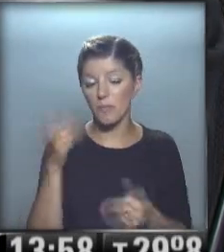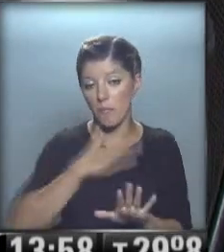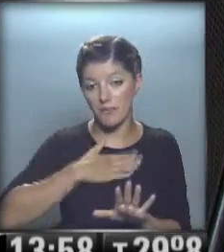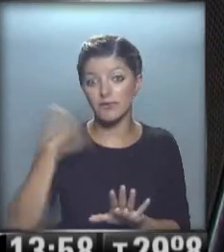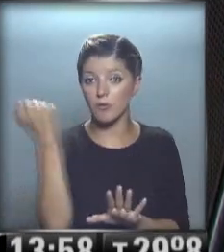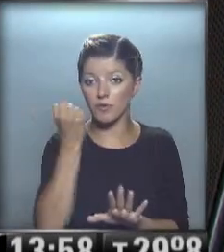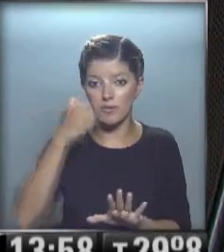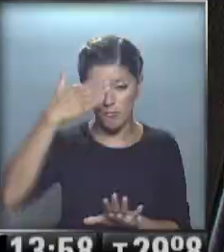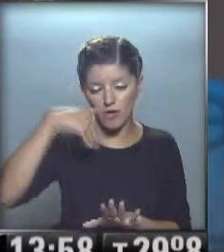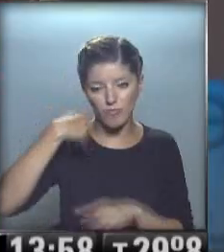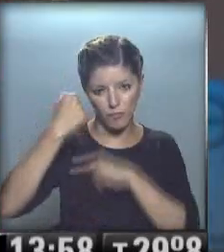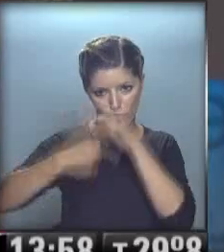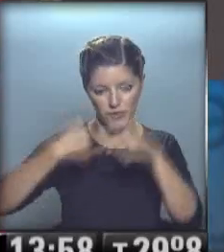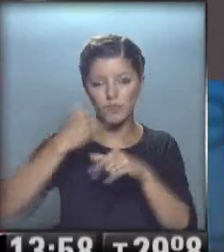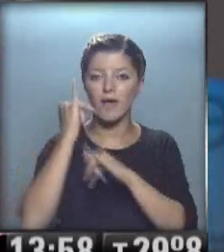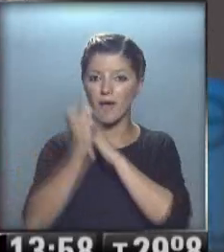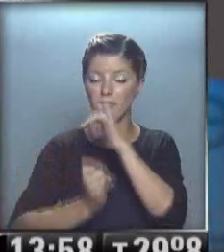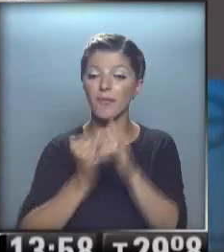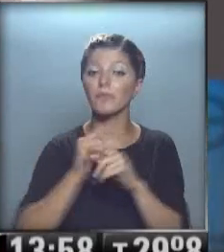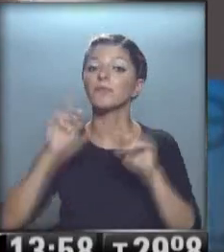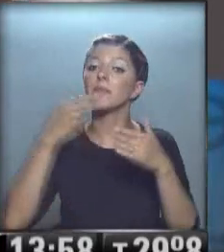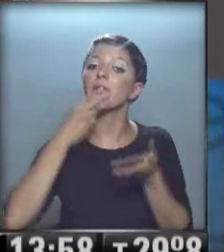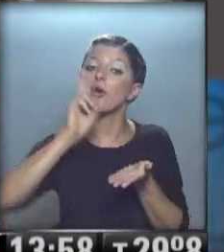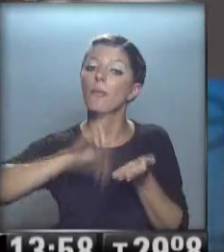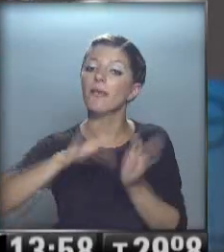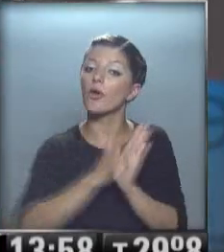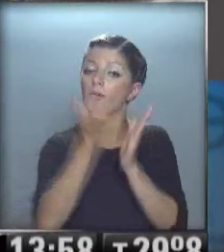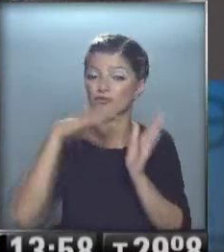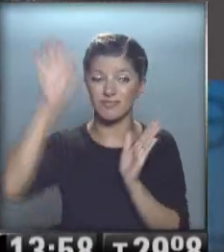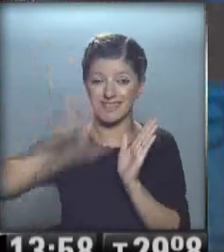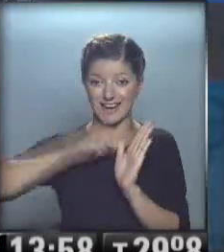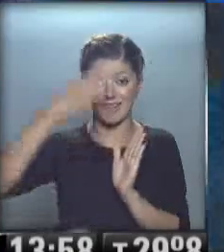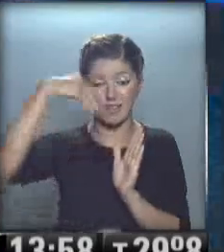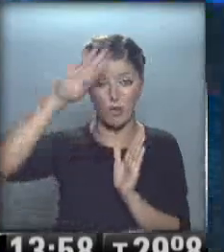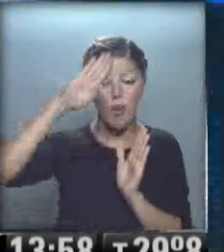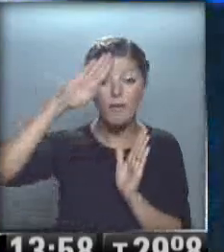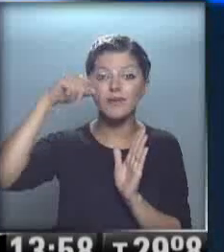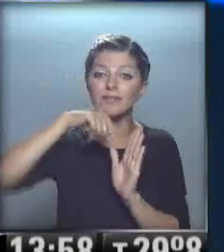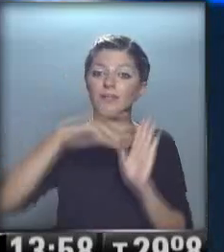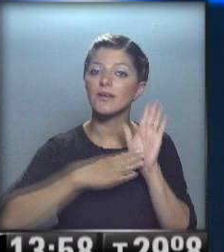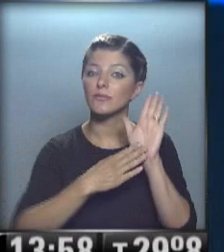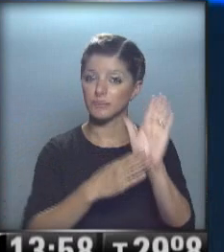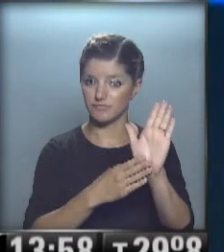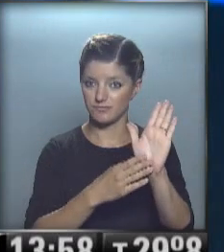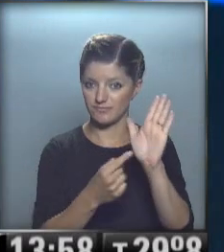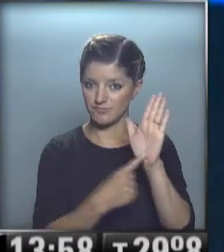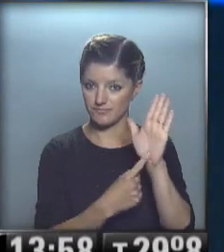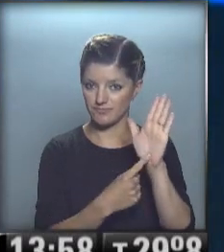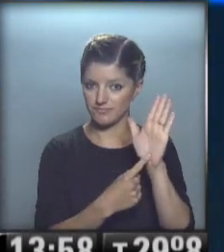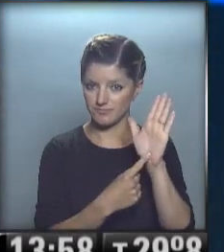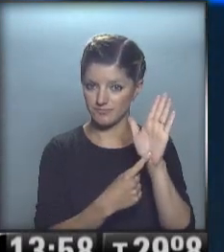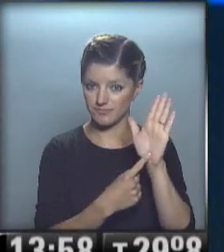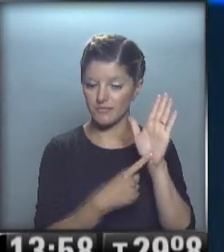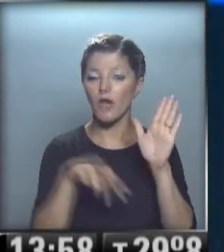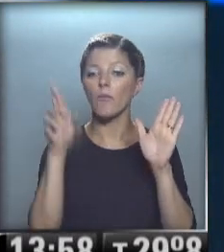y para seguirla de cerca. Muy bien, yo quiero recomendar un libro que traje de Cuba. Es Un Main Detenido en el Tiempo, de René González